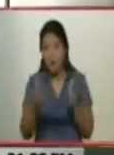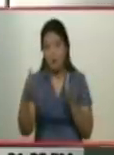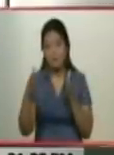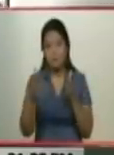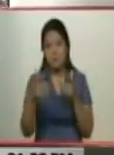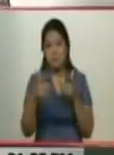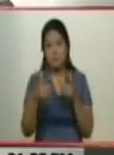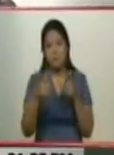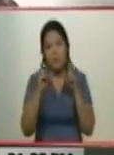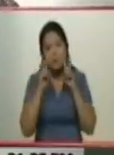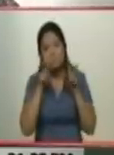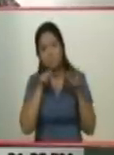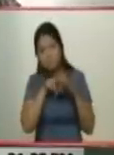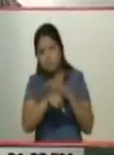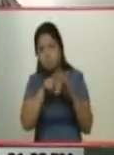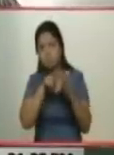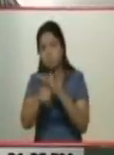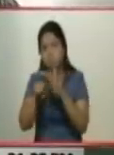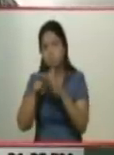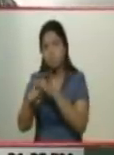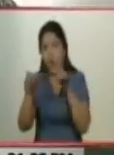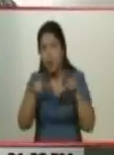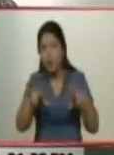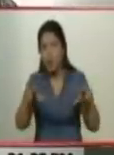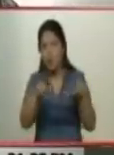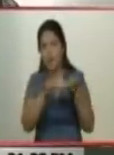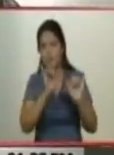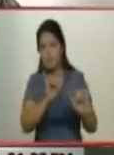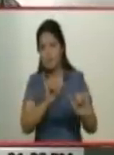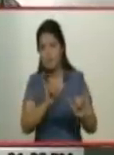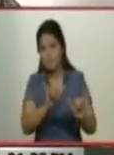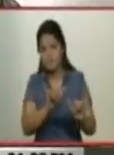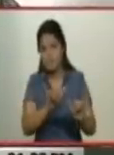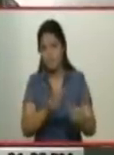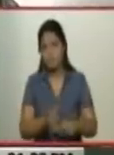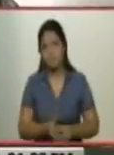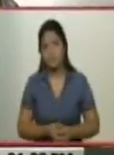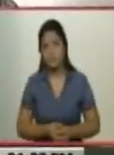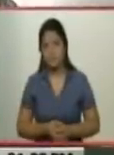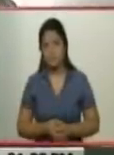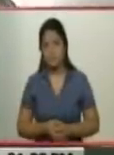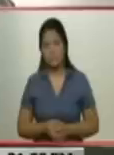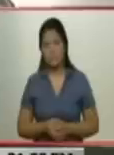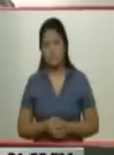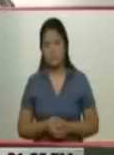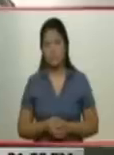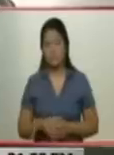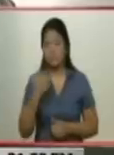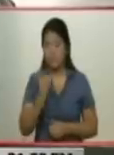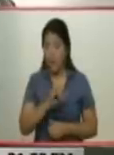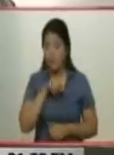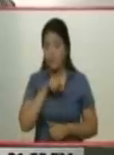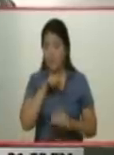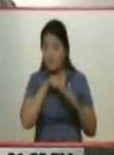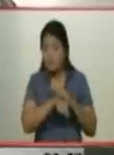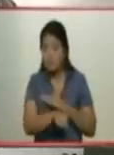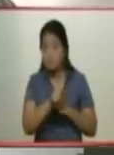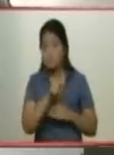liberar áreas donde estaban operaban